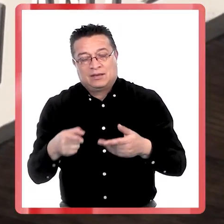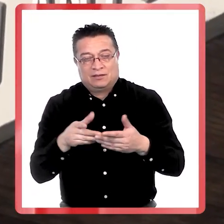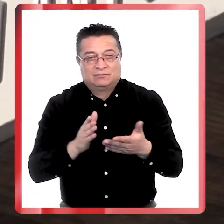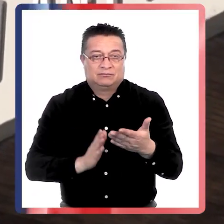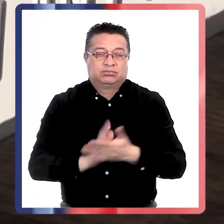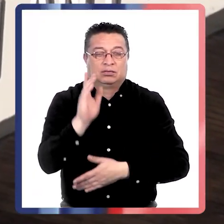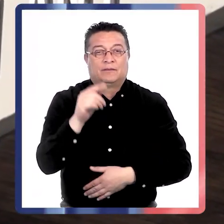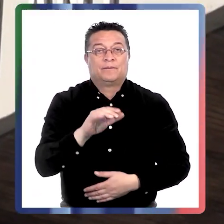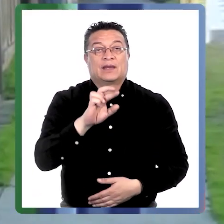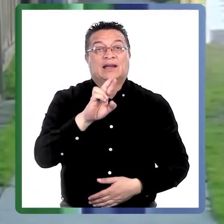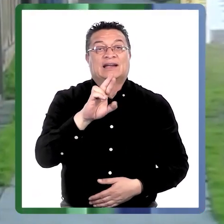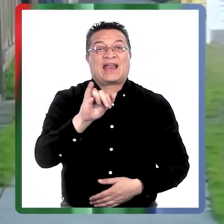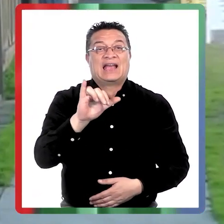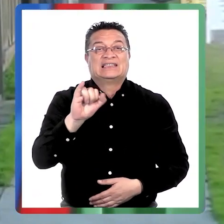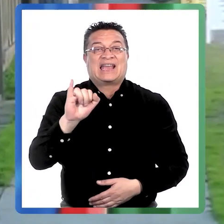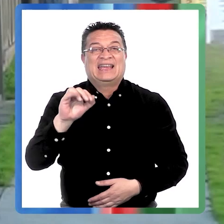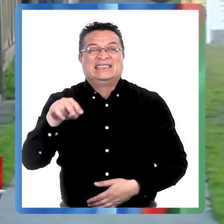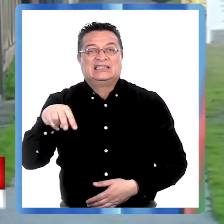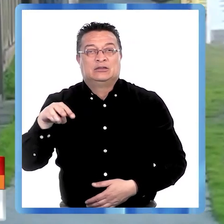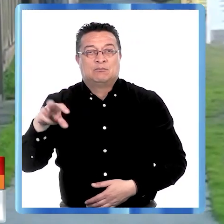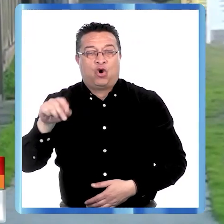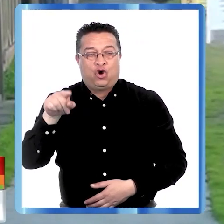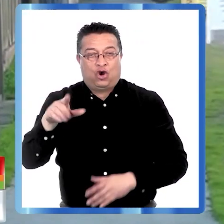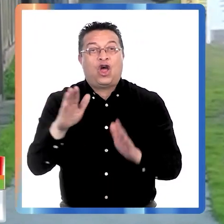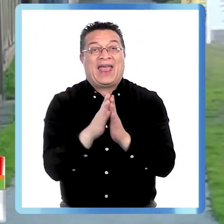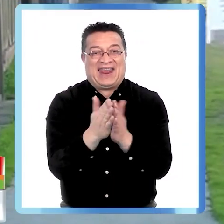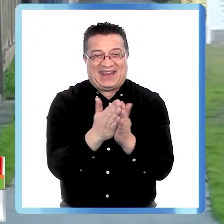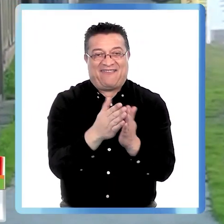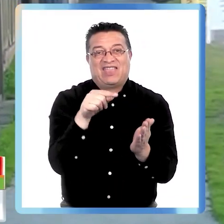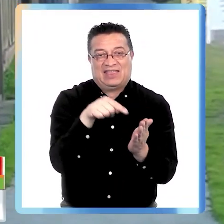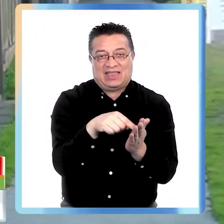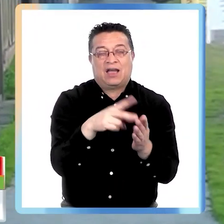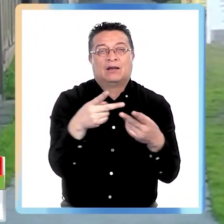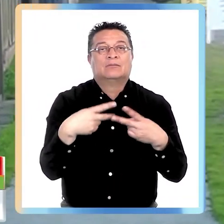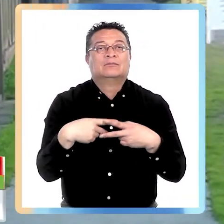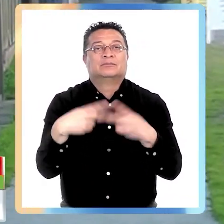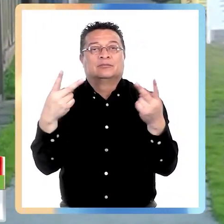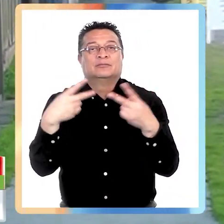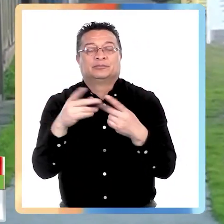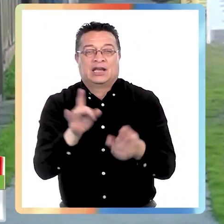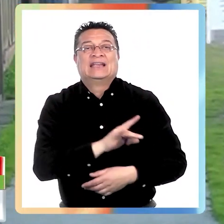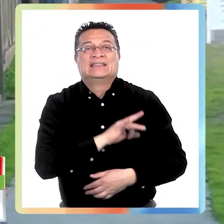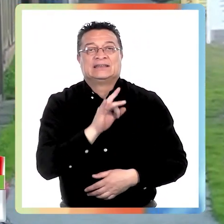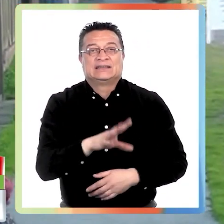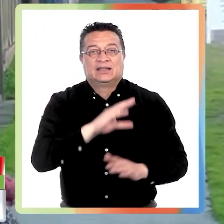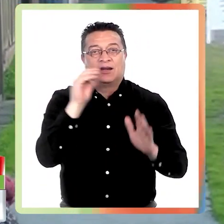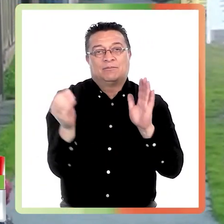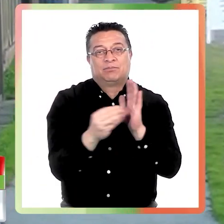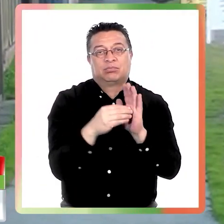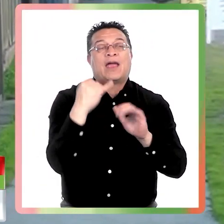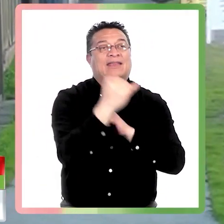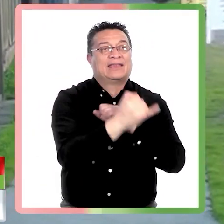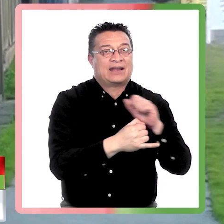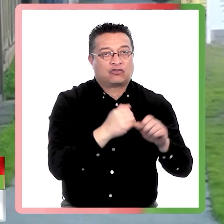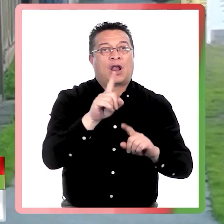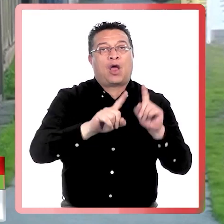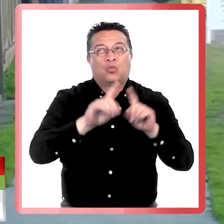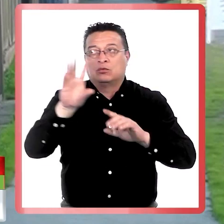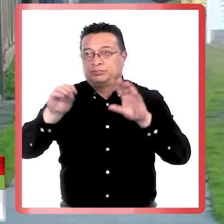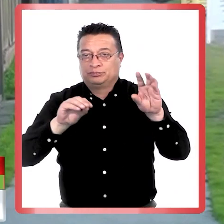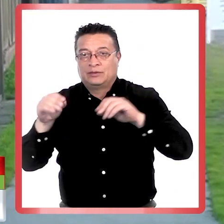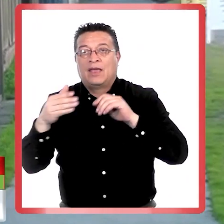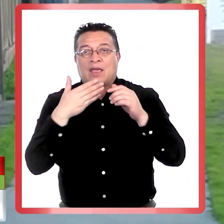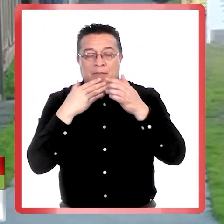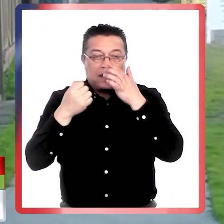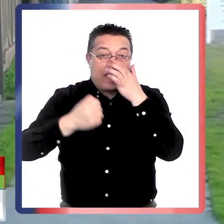a la inauguración. Rayaísmo es una revista que difunde la ilustración chilena, también algunos hitos de la ilustración internacional,